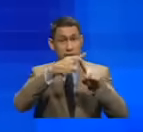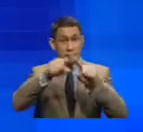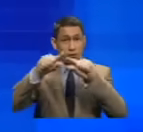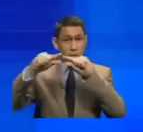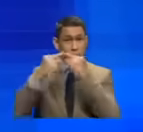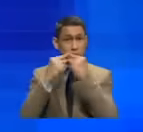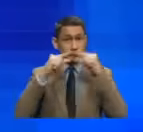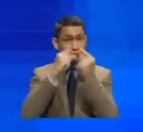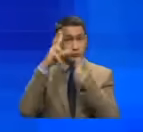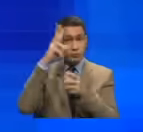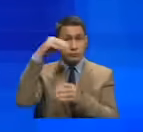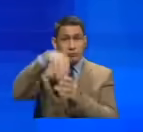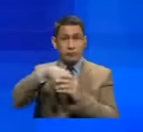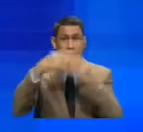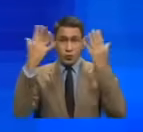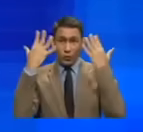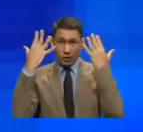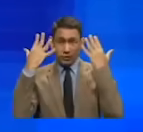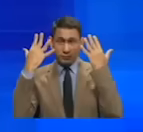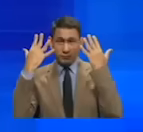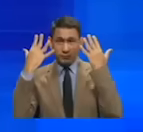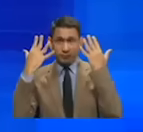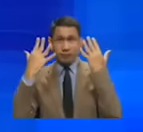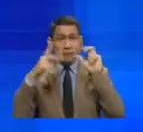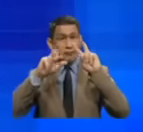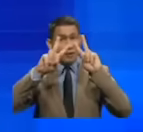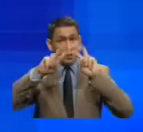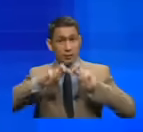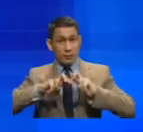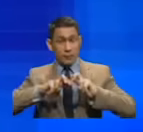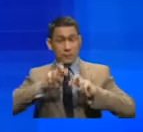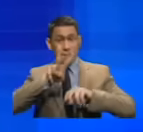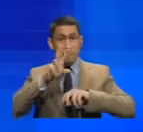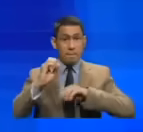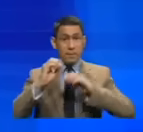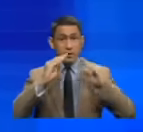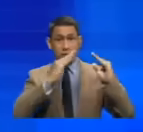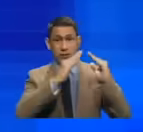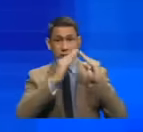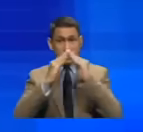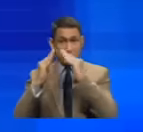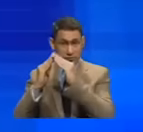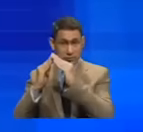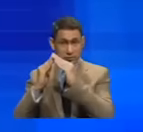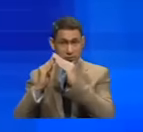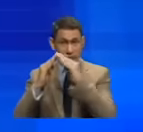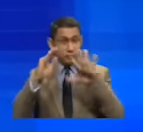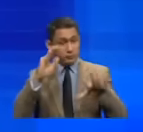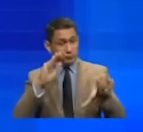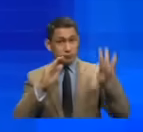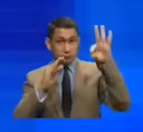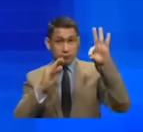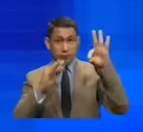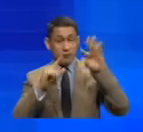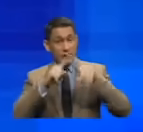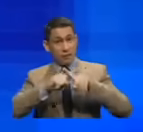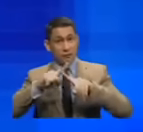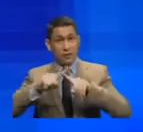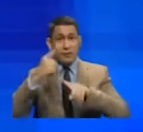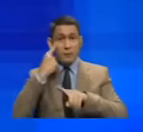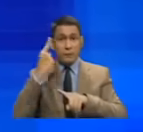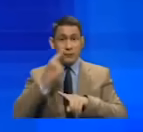en el noroeste de Guayaquil. Se allanó cerca de 20 domicilios en los que decomisaron varias